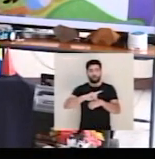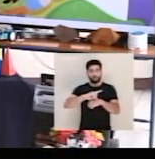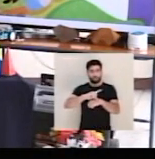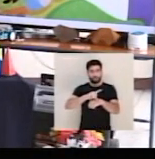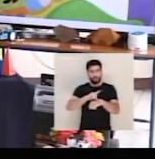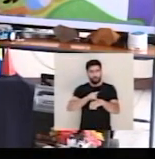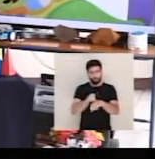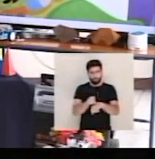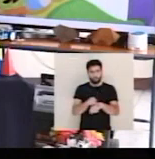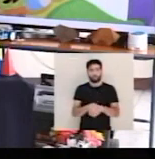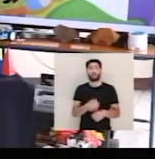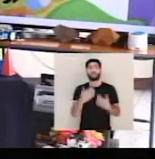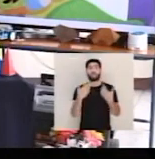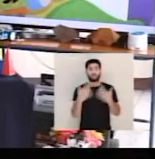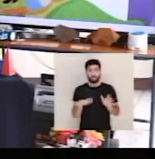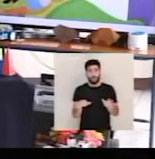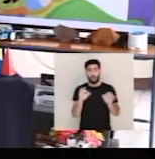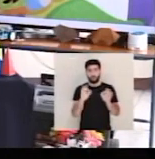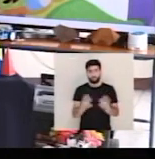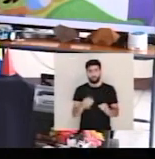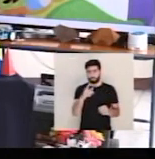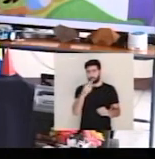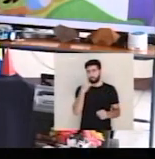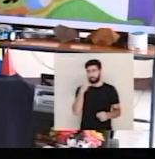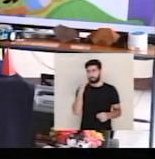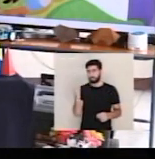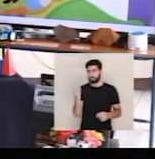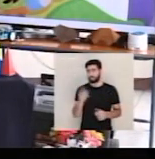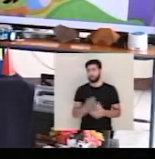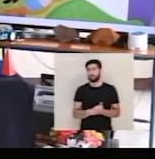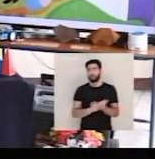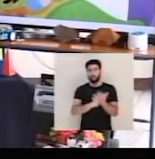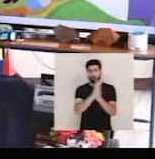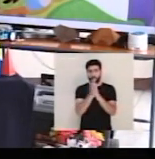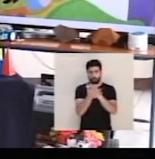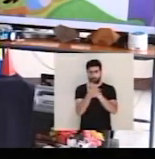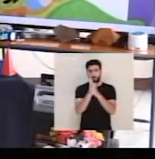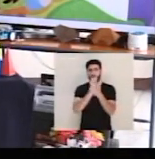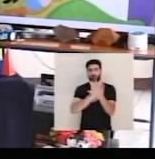segundos. Luego, vamos a hacer esto.